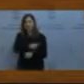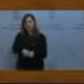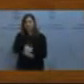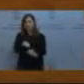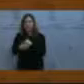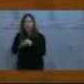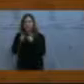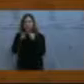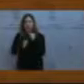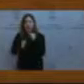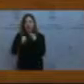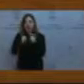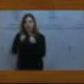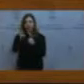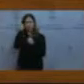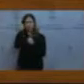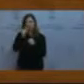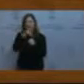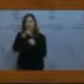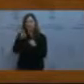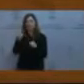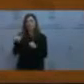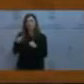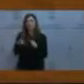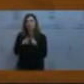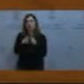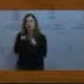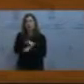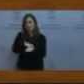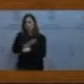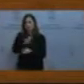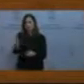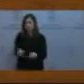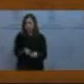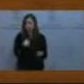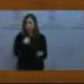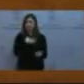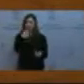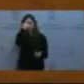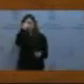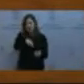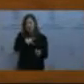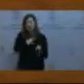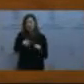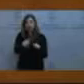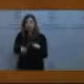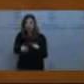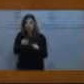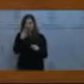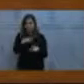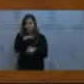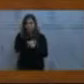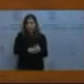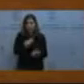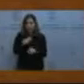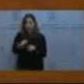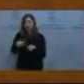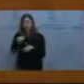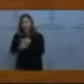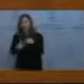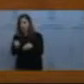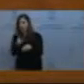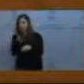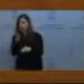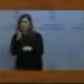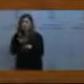social básico. Bueno, yo querría saber qué cosas son las que, pese a la prueba, se van a poder abordar o no, hasta dónde pueden